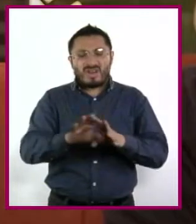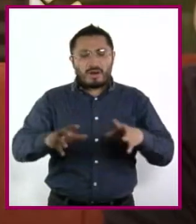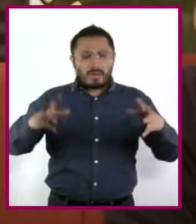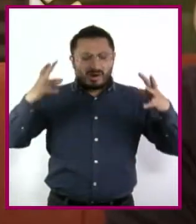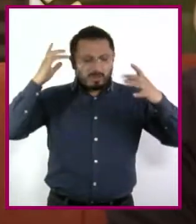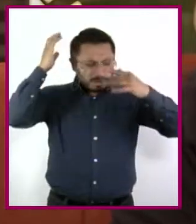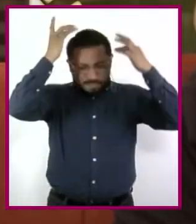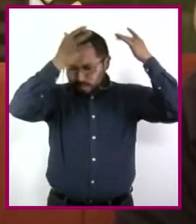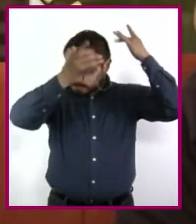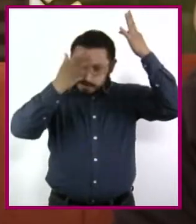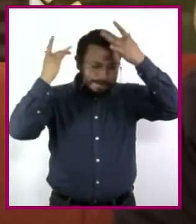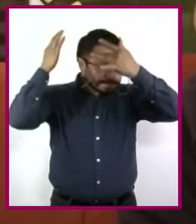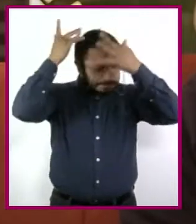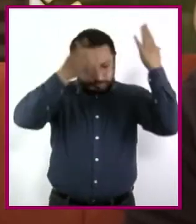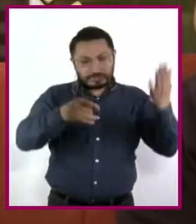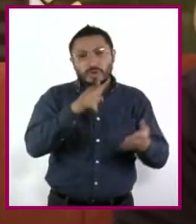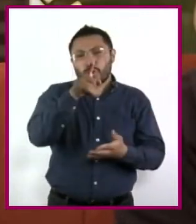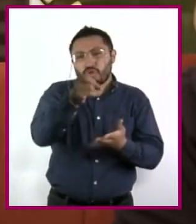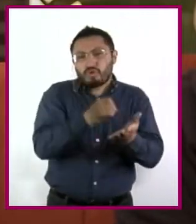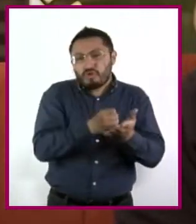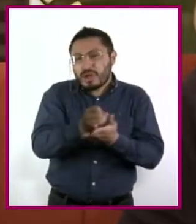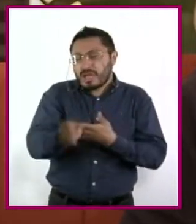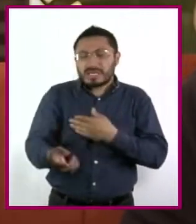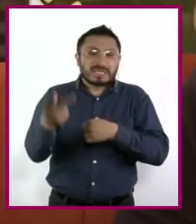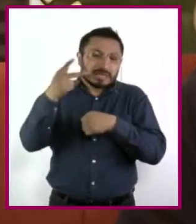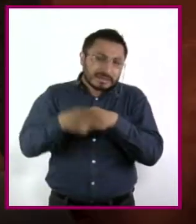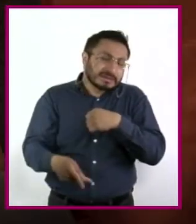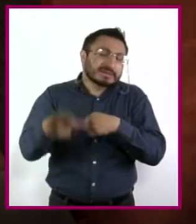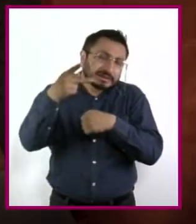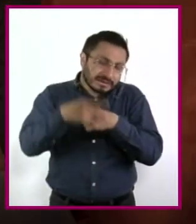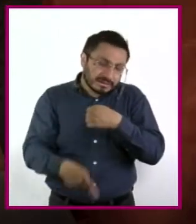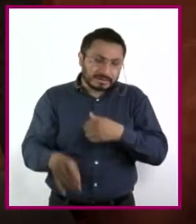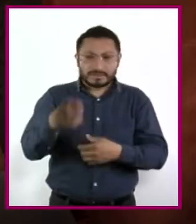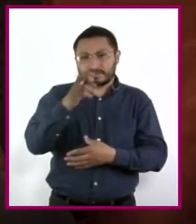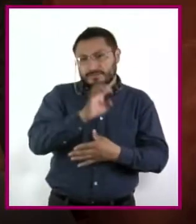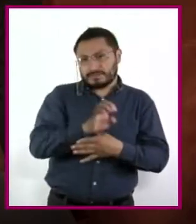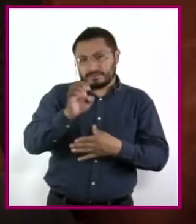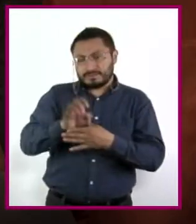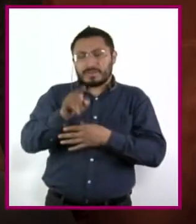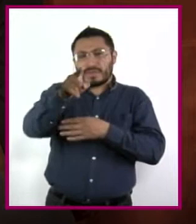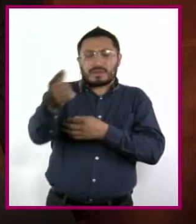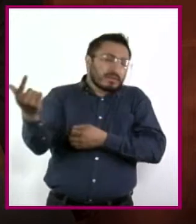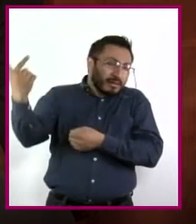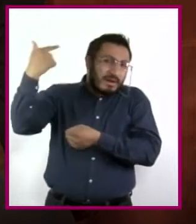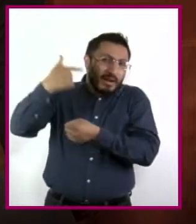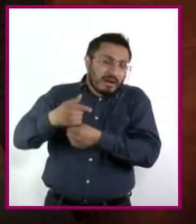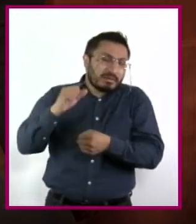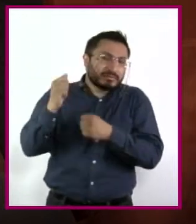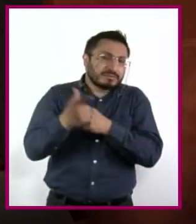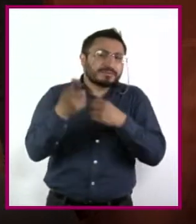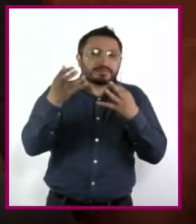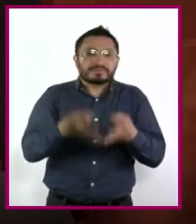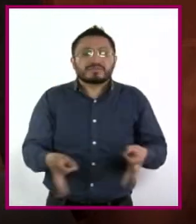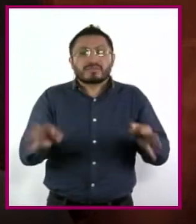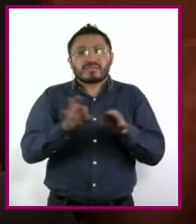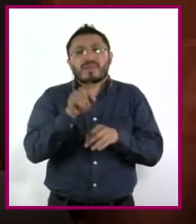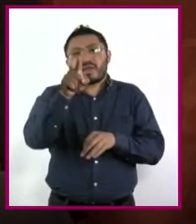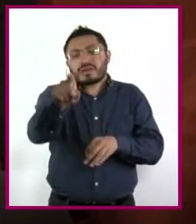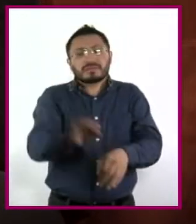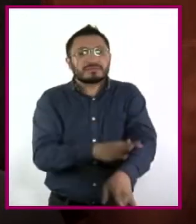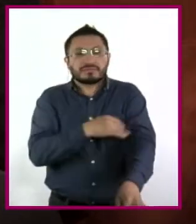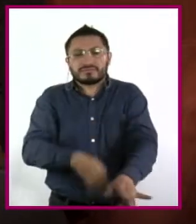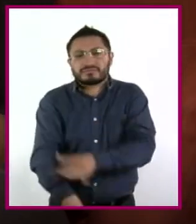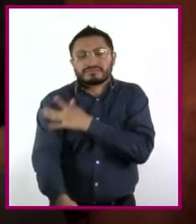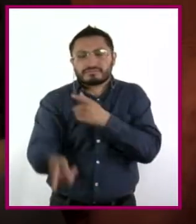mental. Exacto. Entonces nos damos cuenta de que algo importantísimo es aprender a regular nuestras emociones, porque